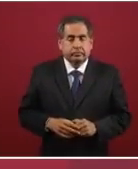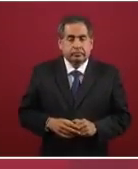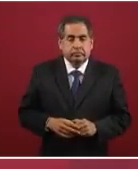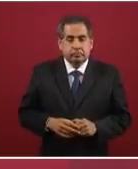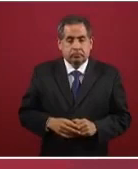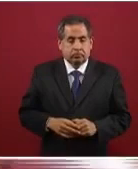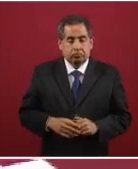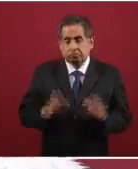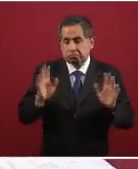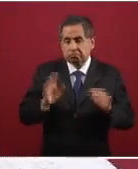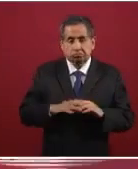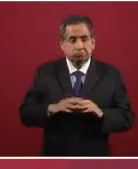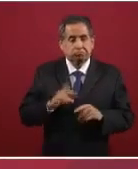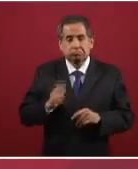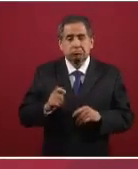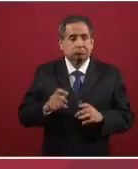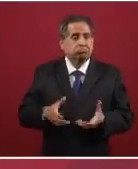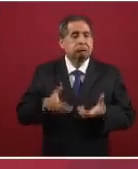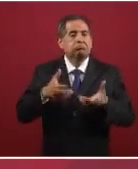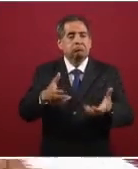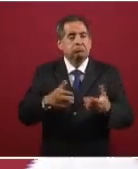pues en la calle,